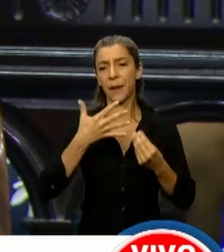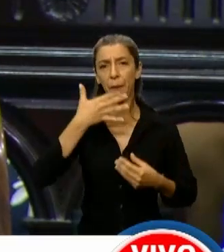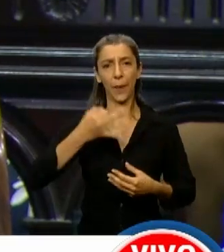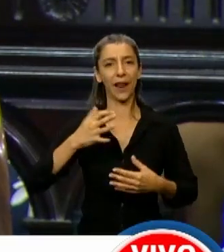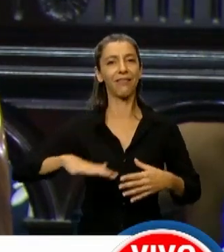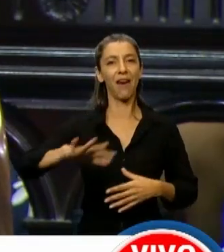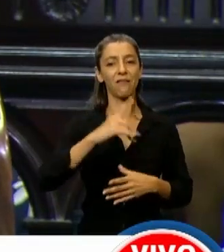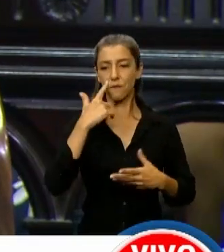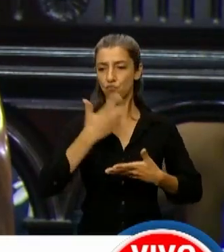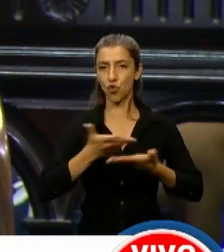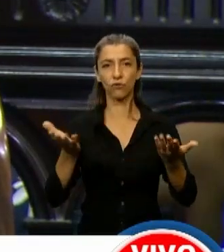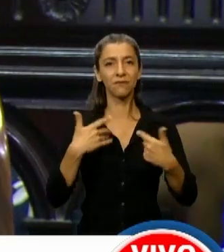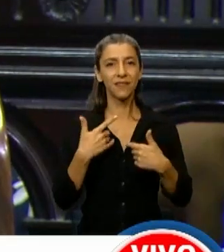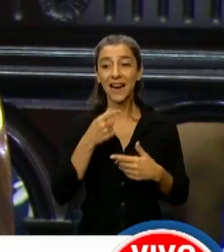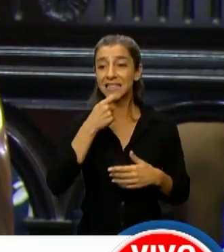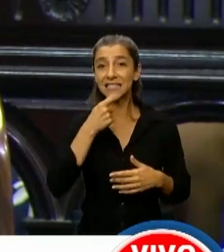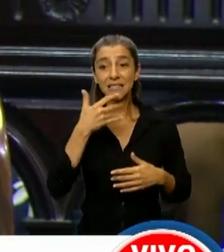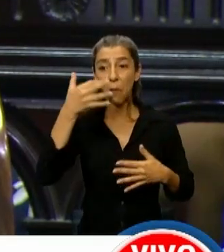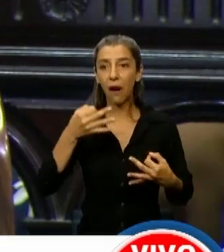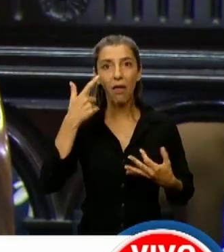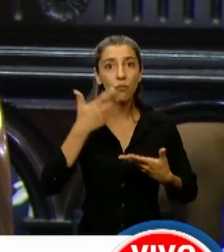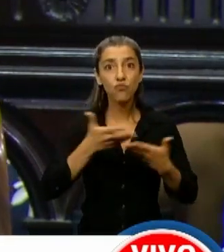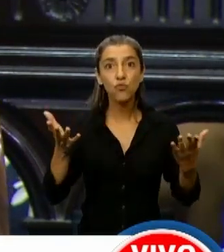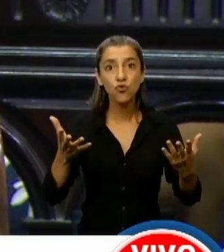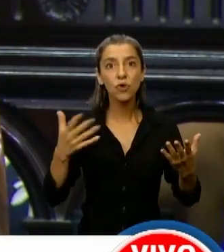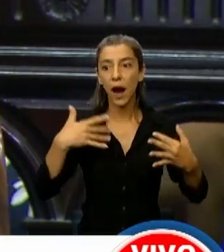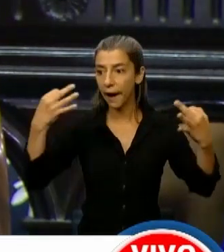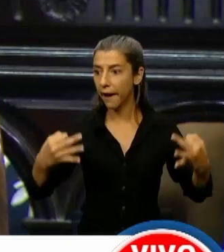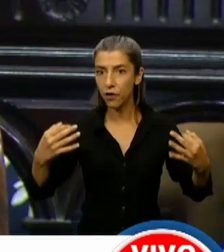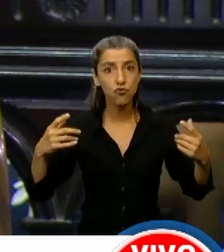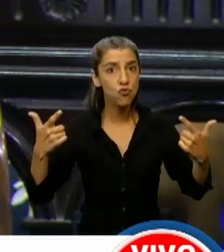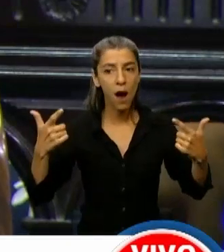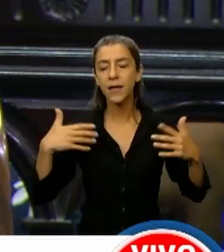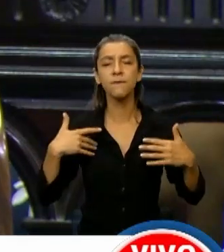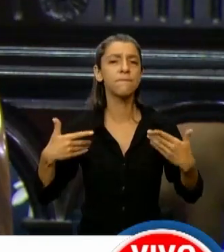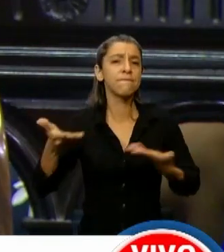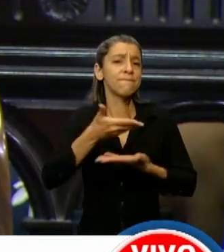conjunto posible ni consenso sin verdad. Entonces, cuando